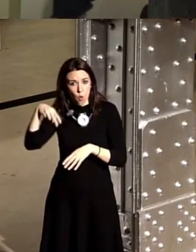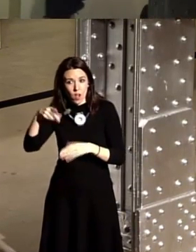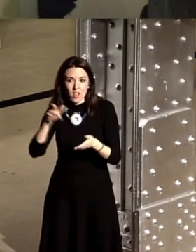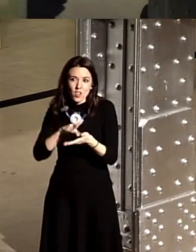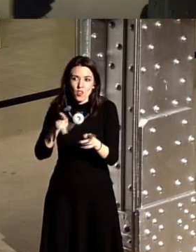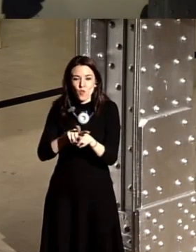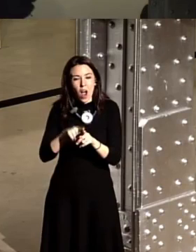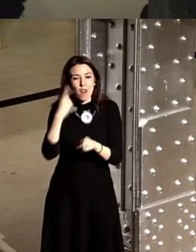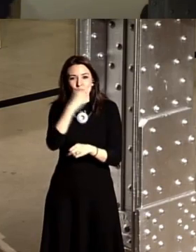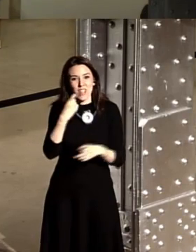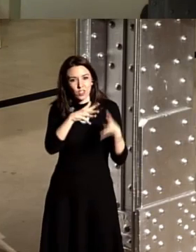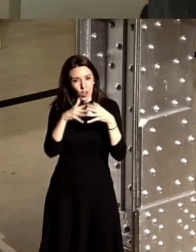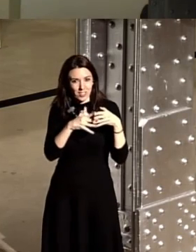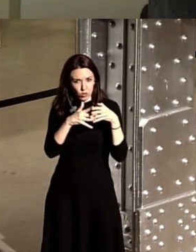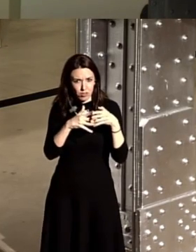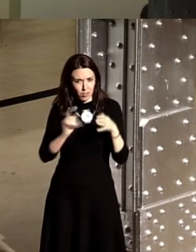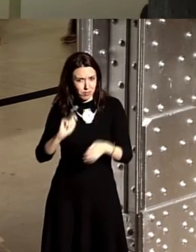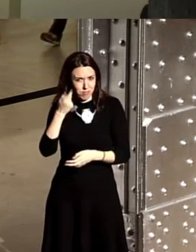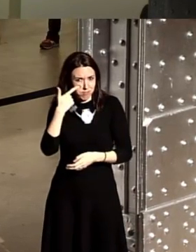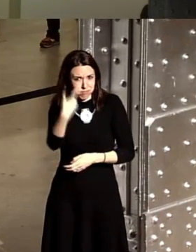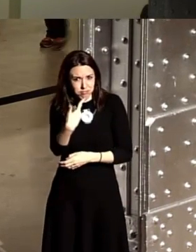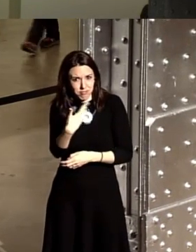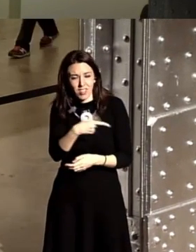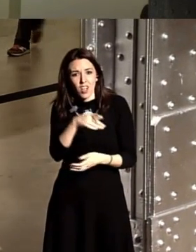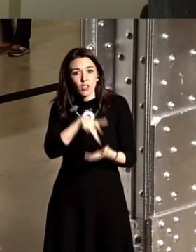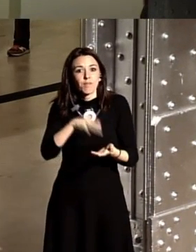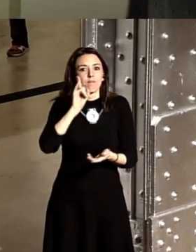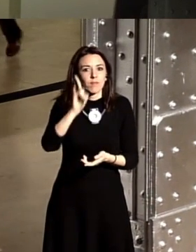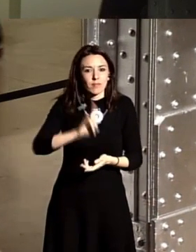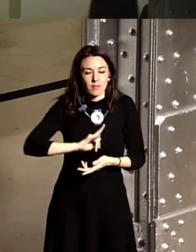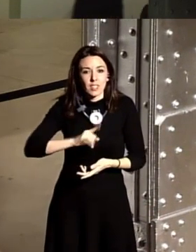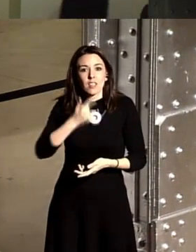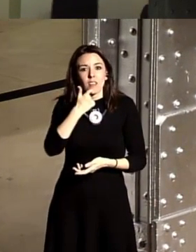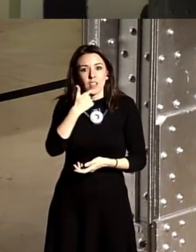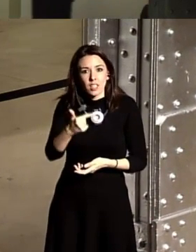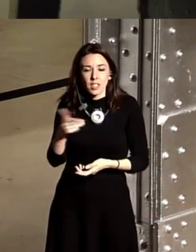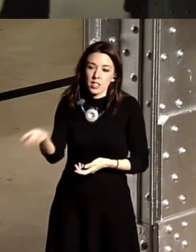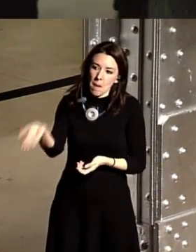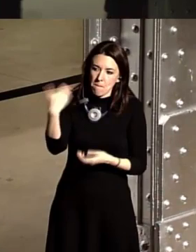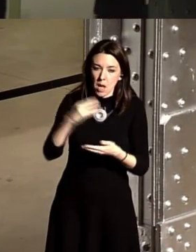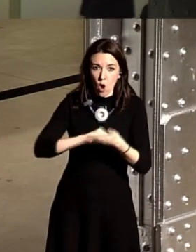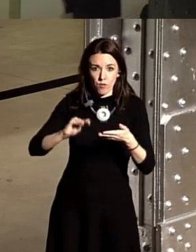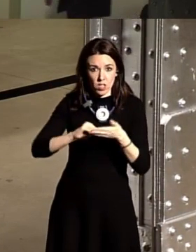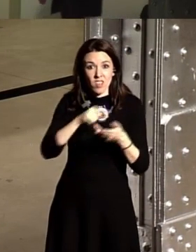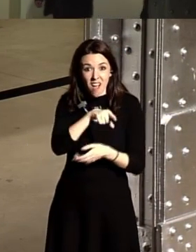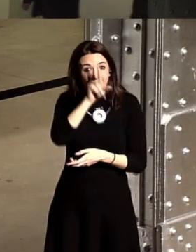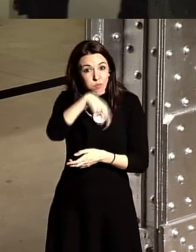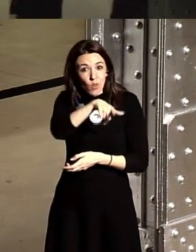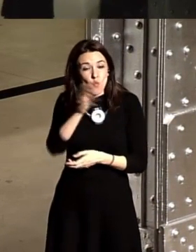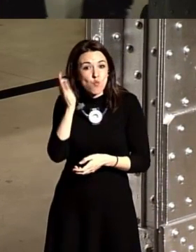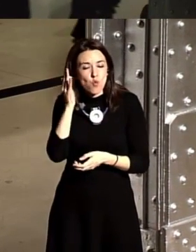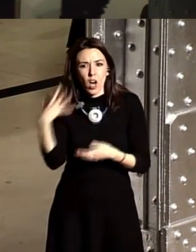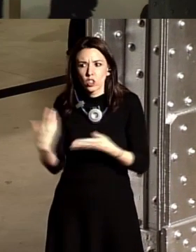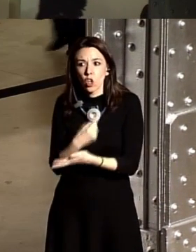leyenda en los Estados Unidos, y me llamó y me dice, vienes a mi oficina. Y es una mujer que todo el mundo me